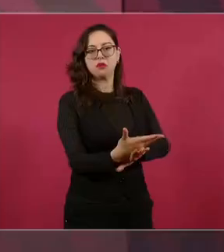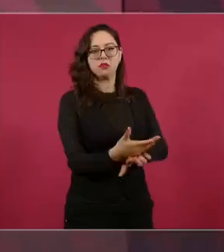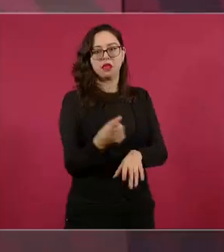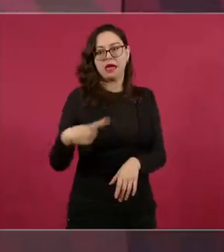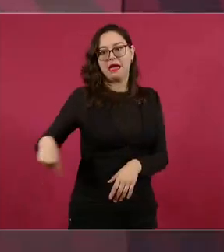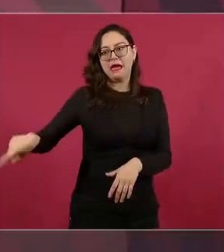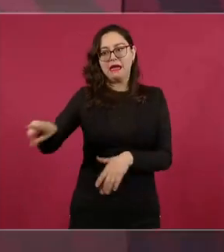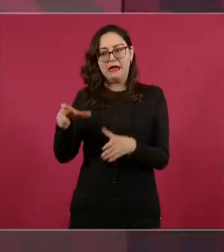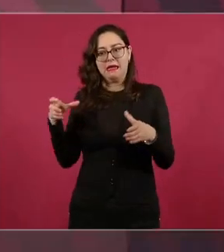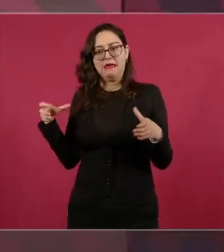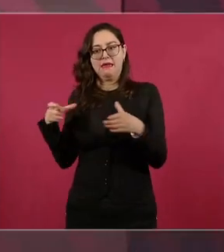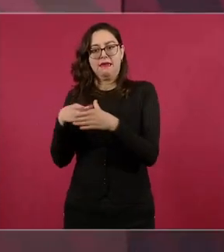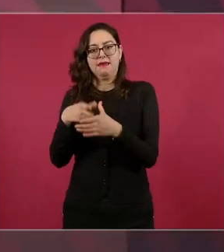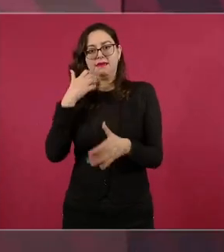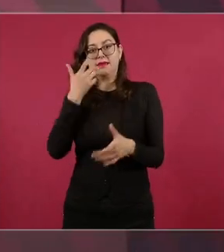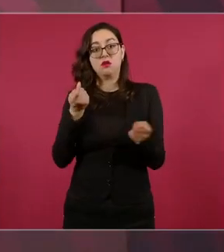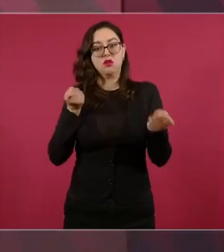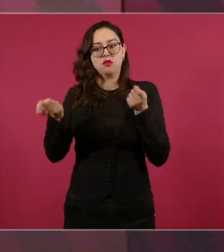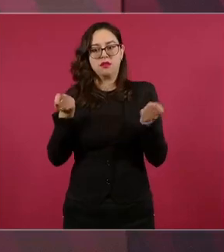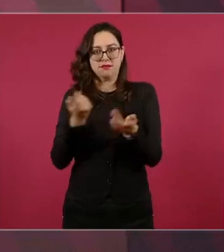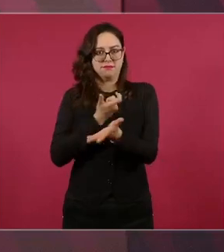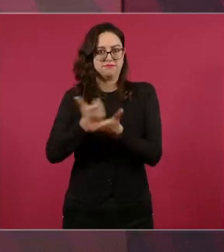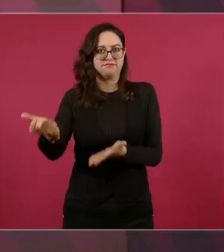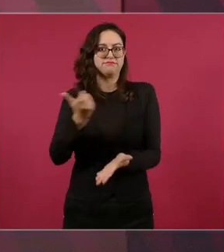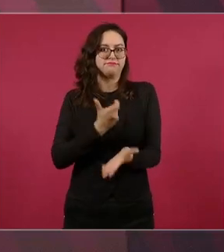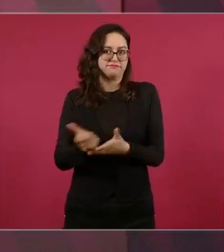Pero existe esa mentalidad.